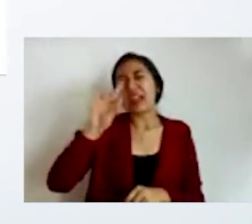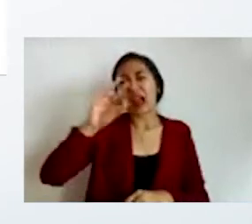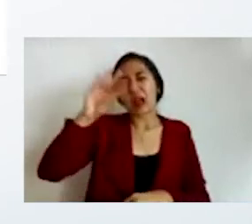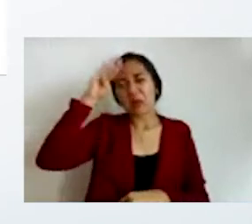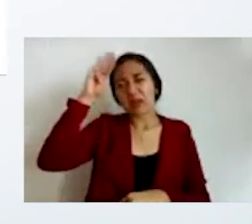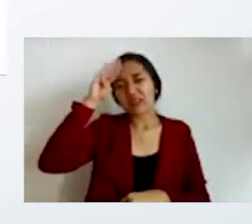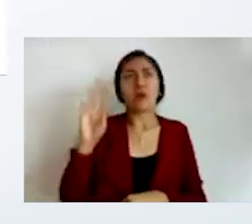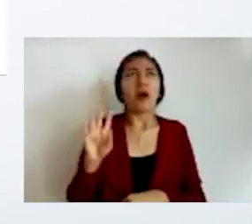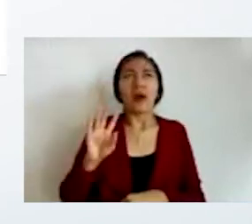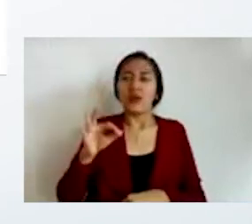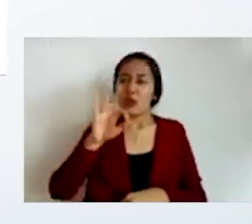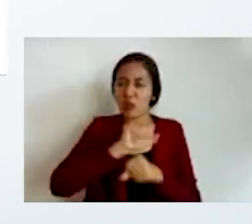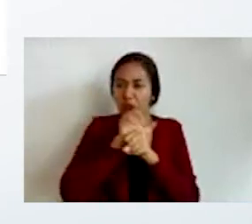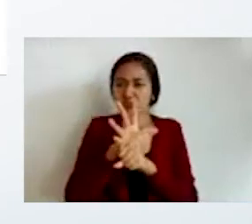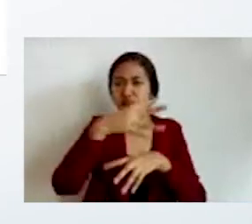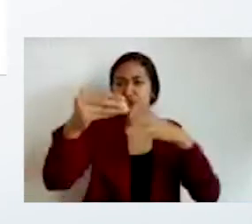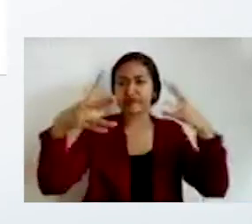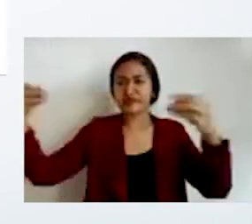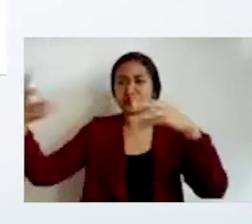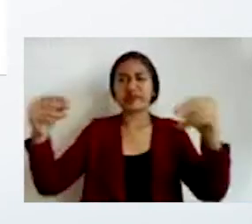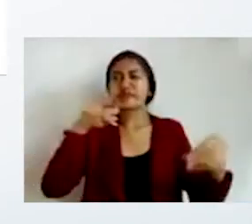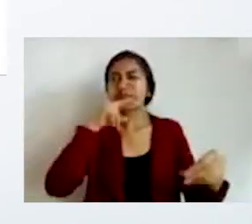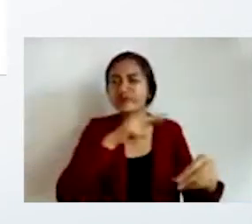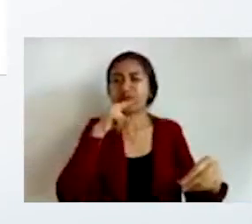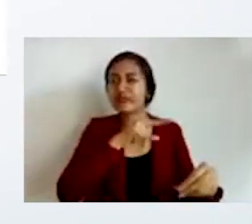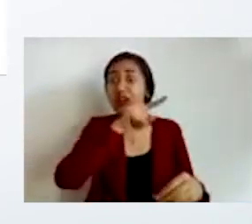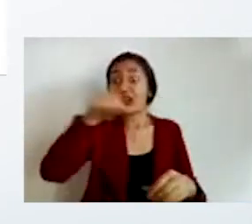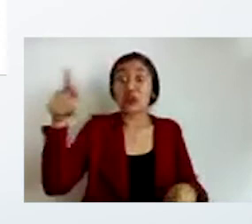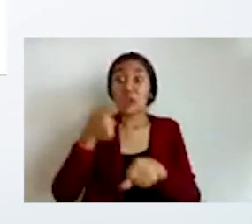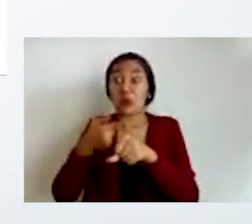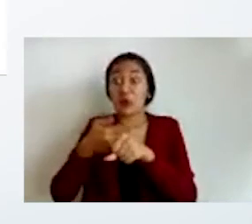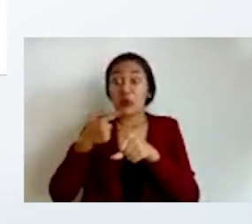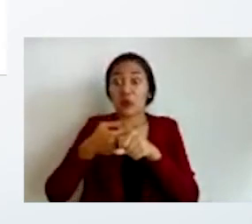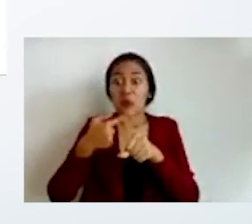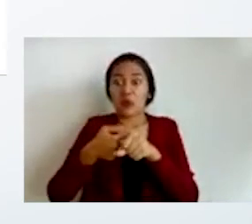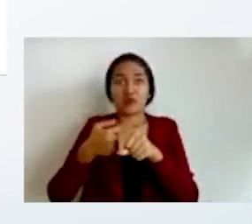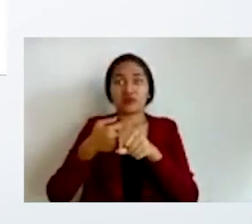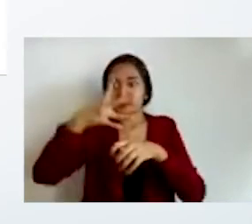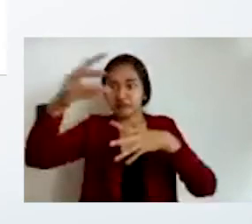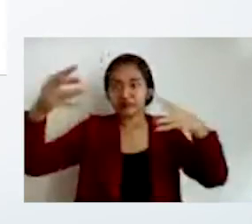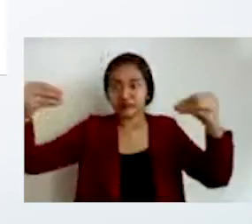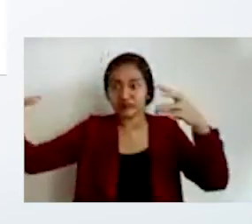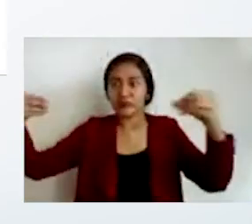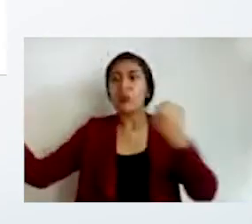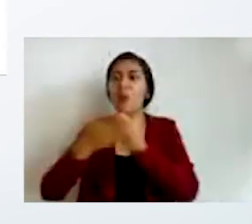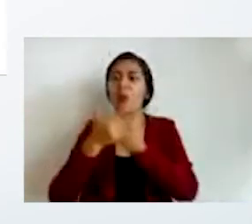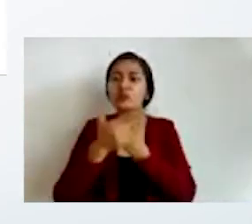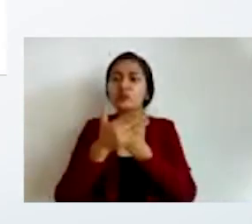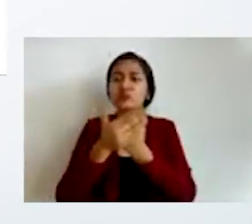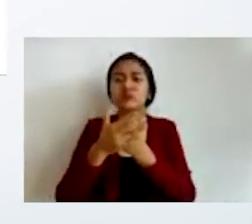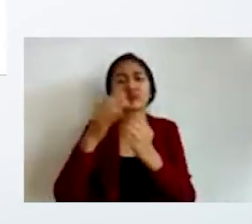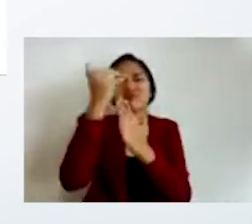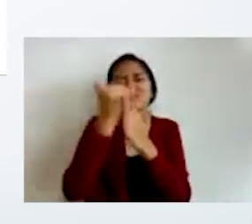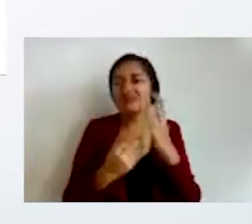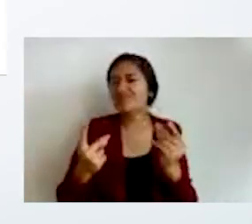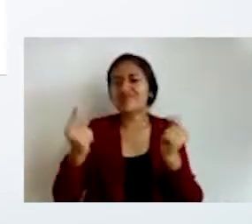todas partes, eventualmente el brote se va a detener por sí mismo. Les decía, sí,